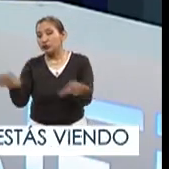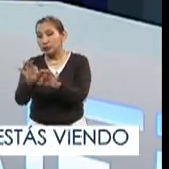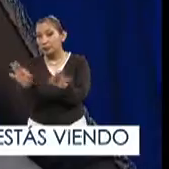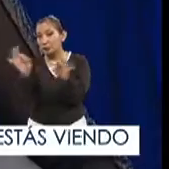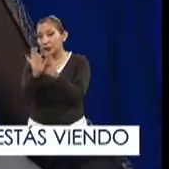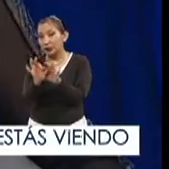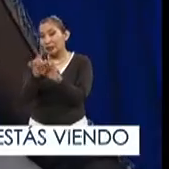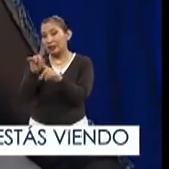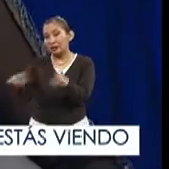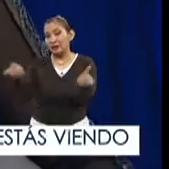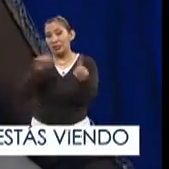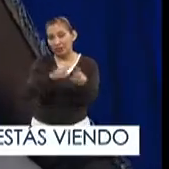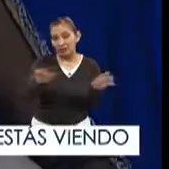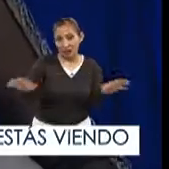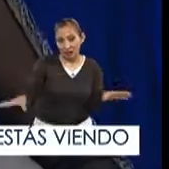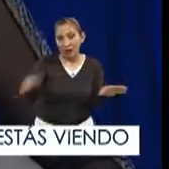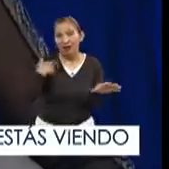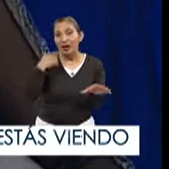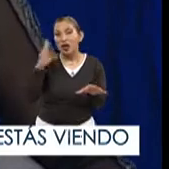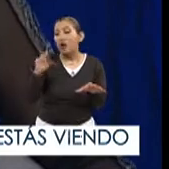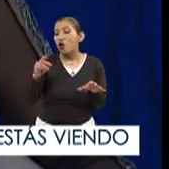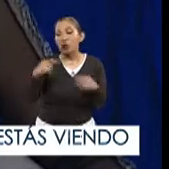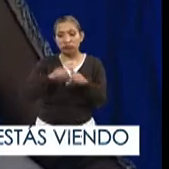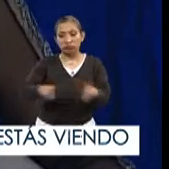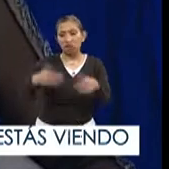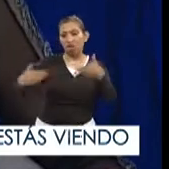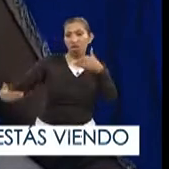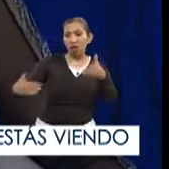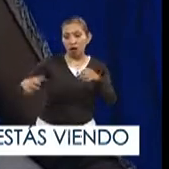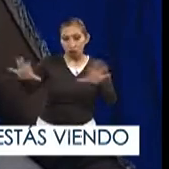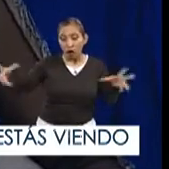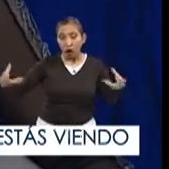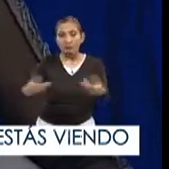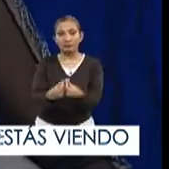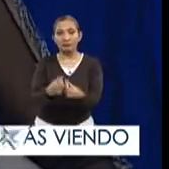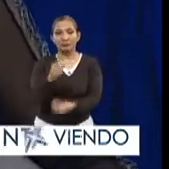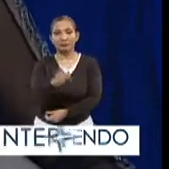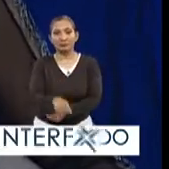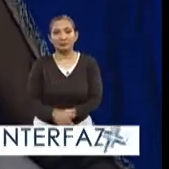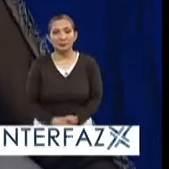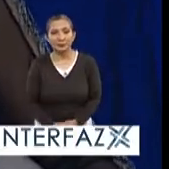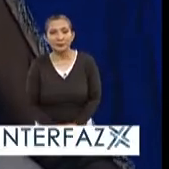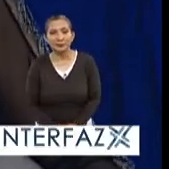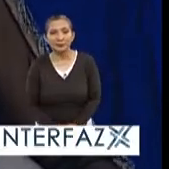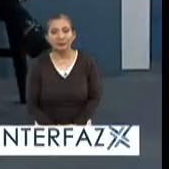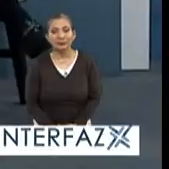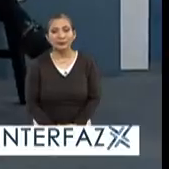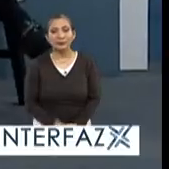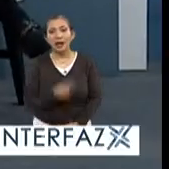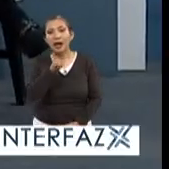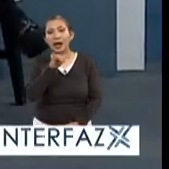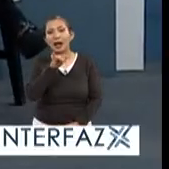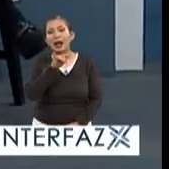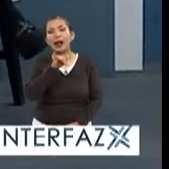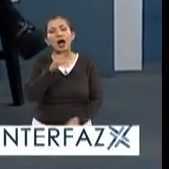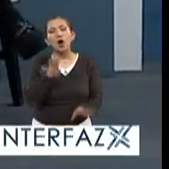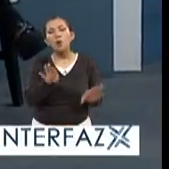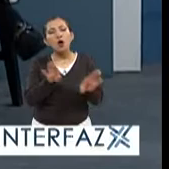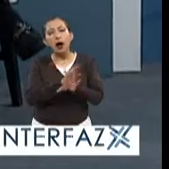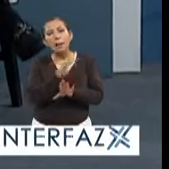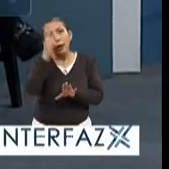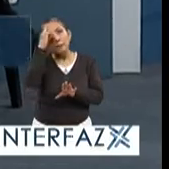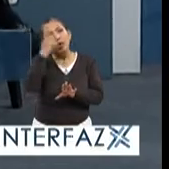muy diferentes que a final de cuentas no están peleados uno con el otro, sino se complementan. Laila, ¿cómo cambiamos